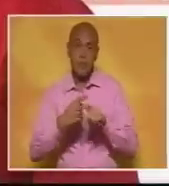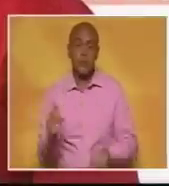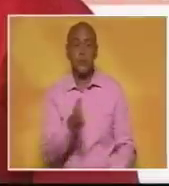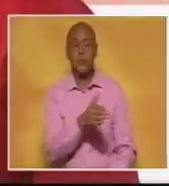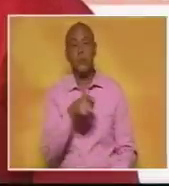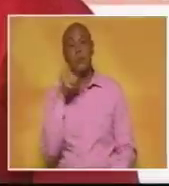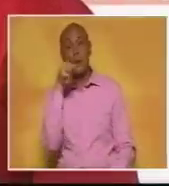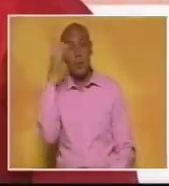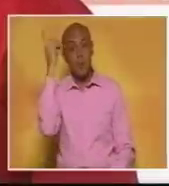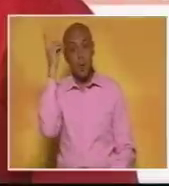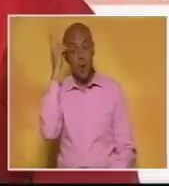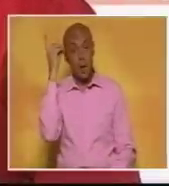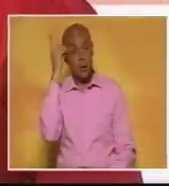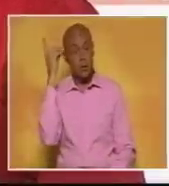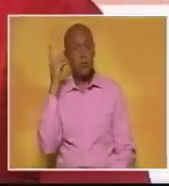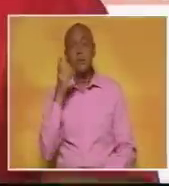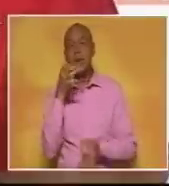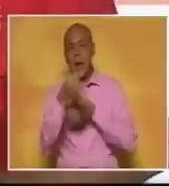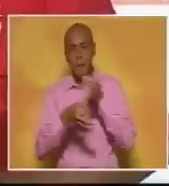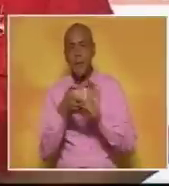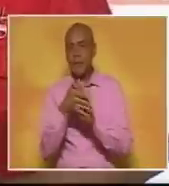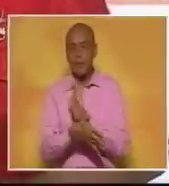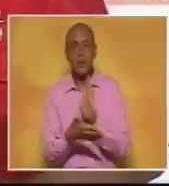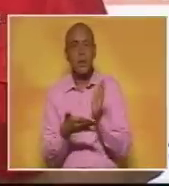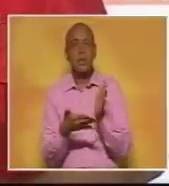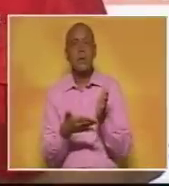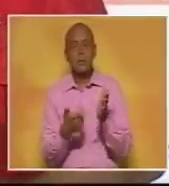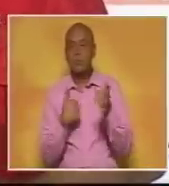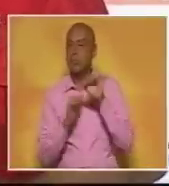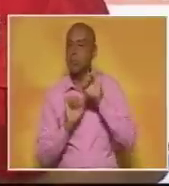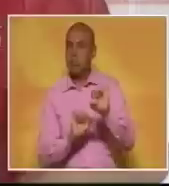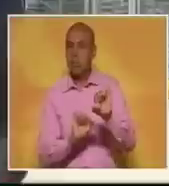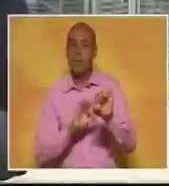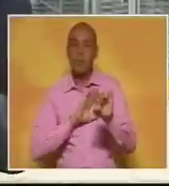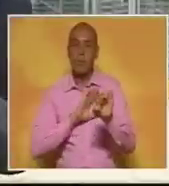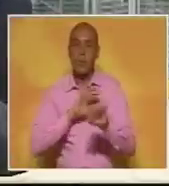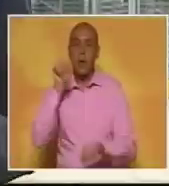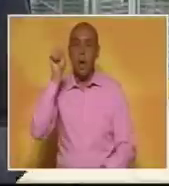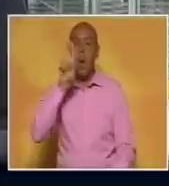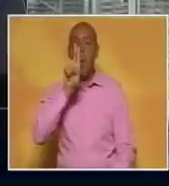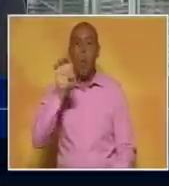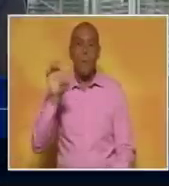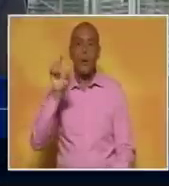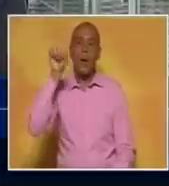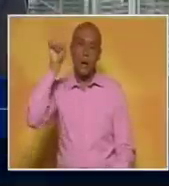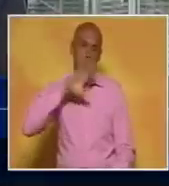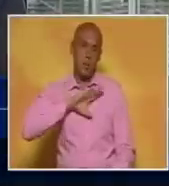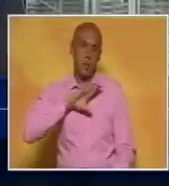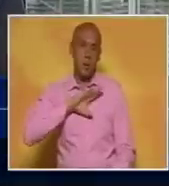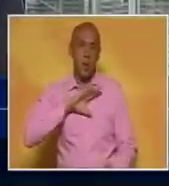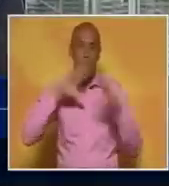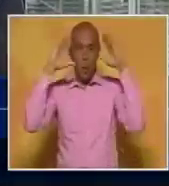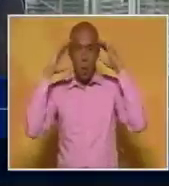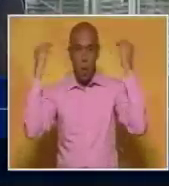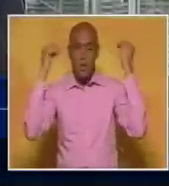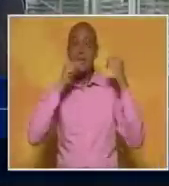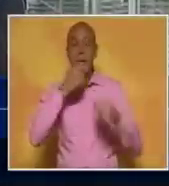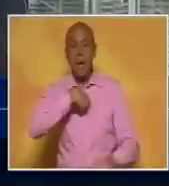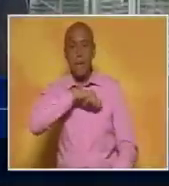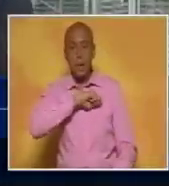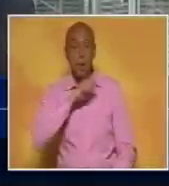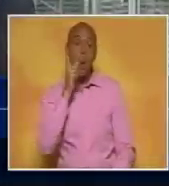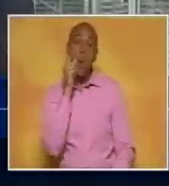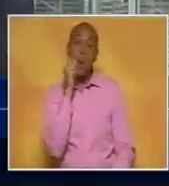PSUV rechazó además la solicitud realizada en el seno del Parlamento Europeo en Bruselas por el canciller del gobierno español, Josep